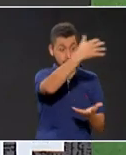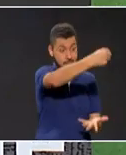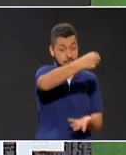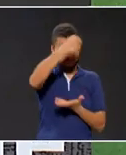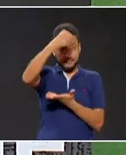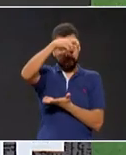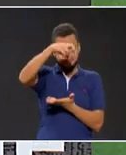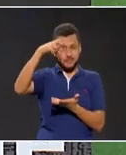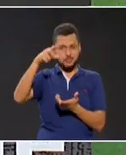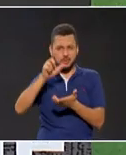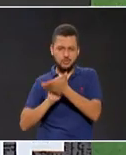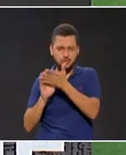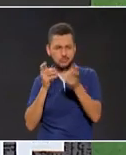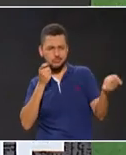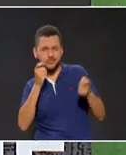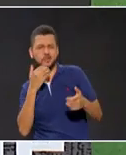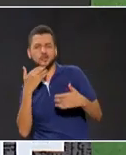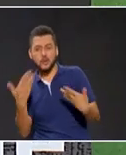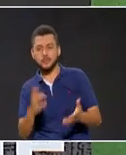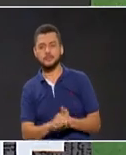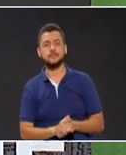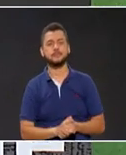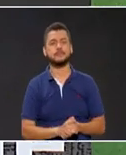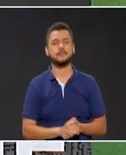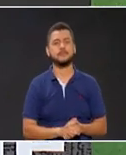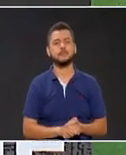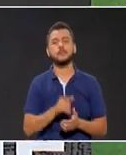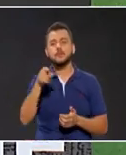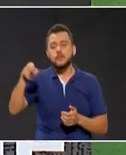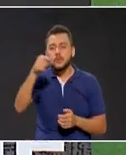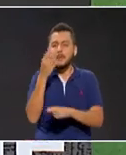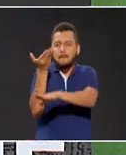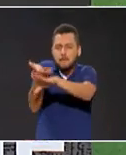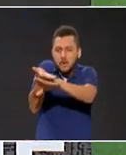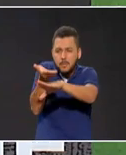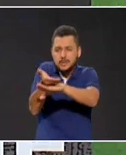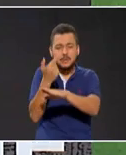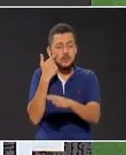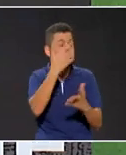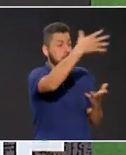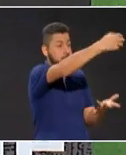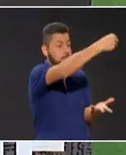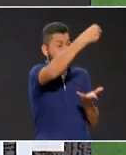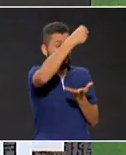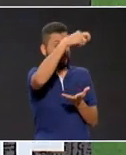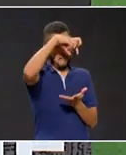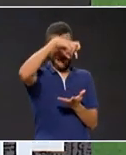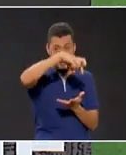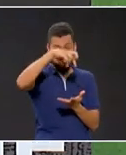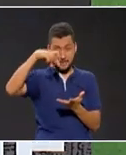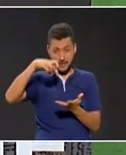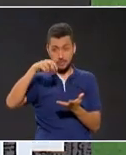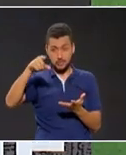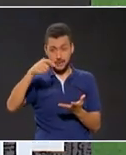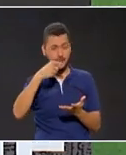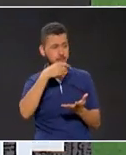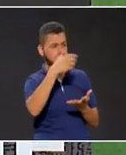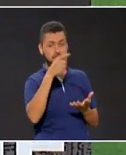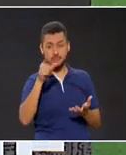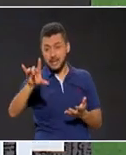su propuesta en este término del presupuesto participativo? ¿Continuará como está ahora, sin ningún cambio, estableciendo